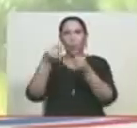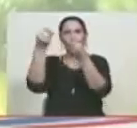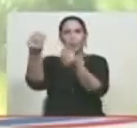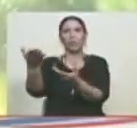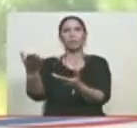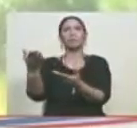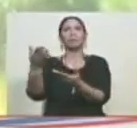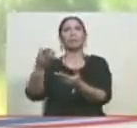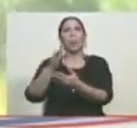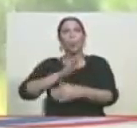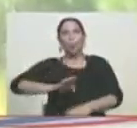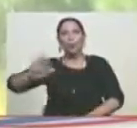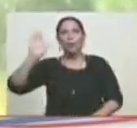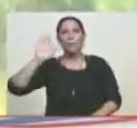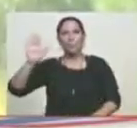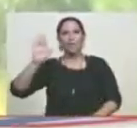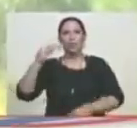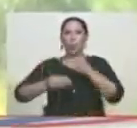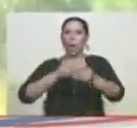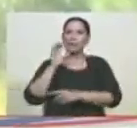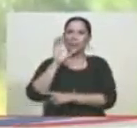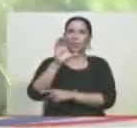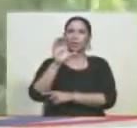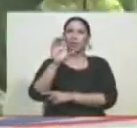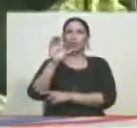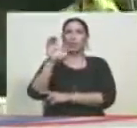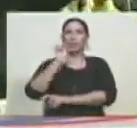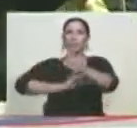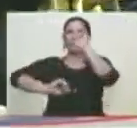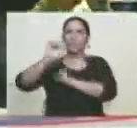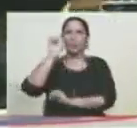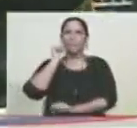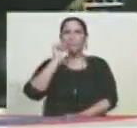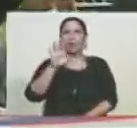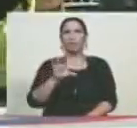hacen los patriotas por defender la patria.